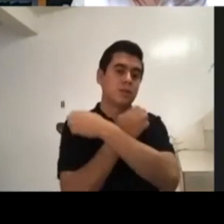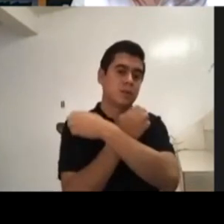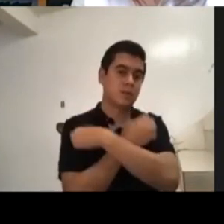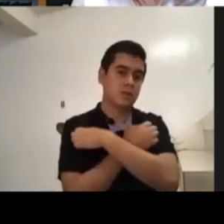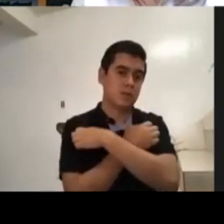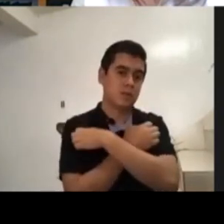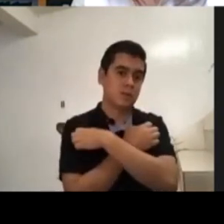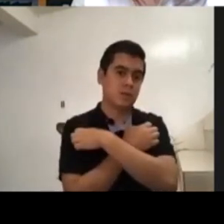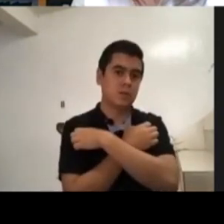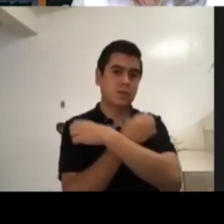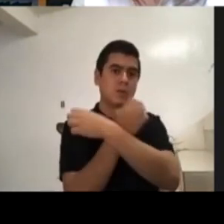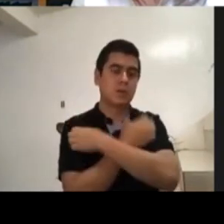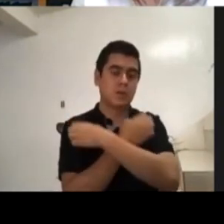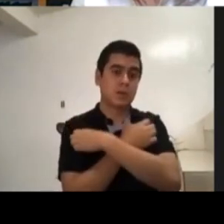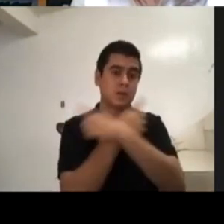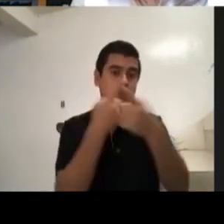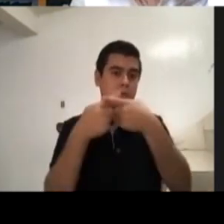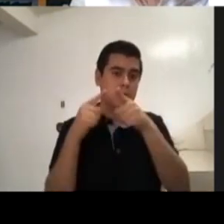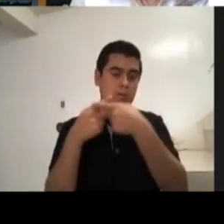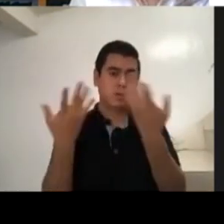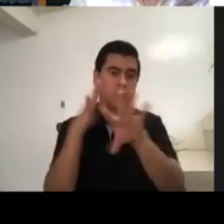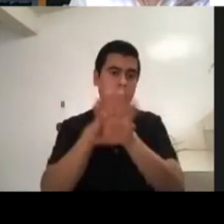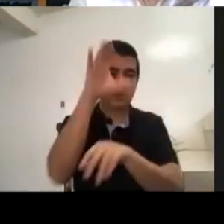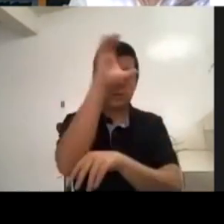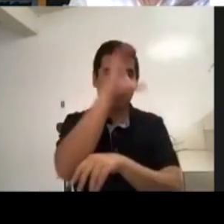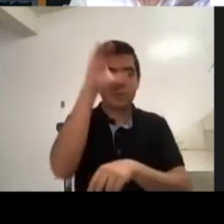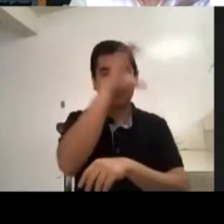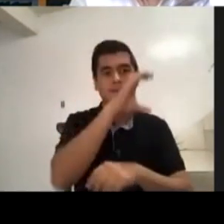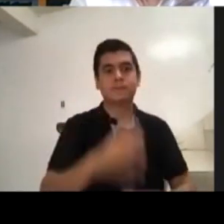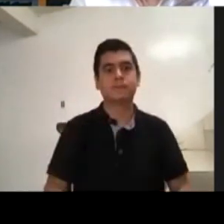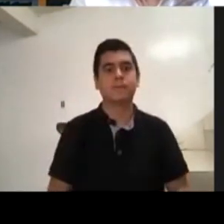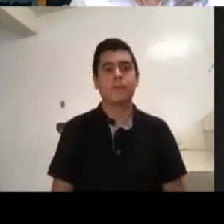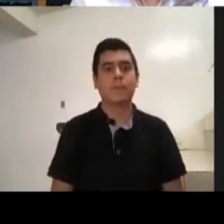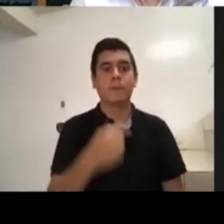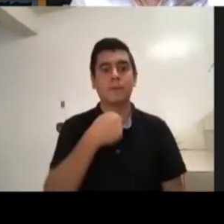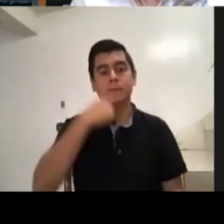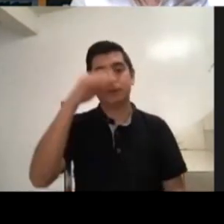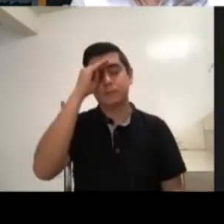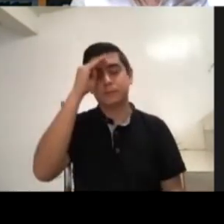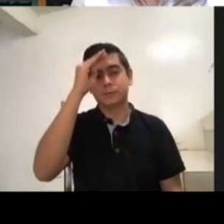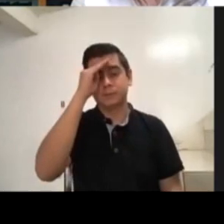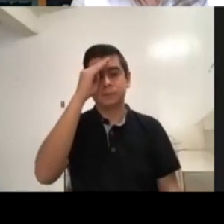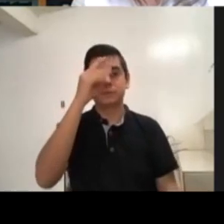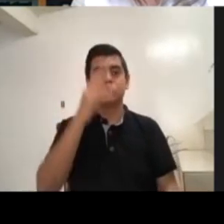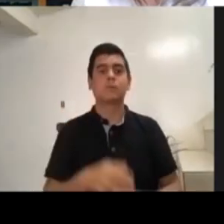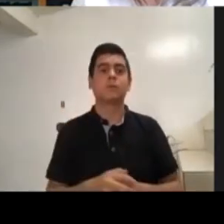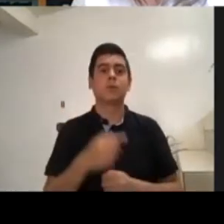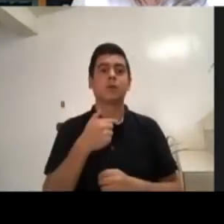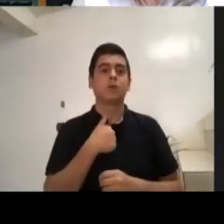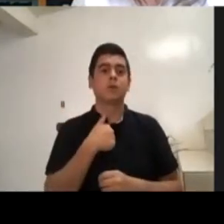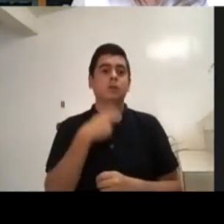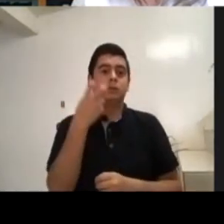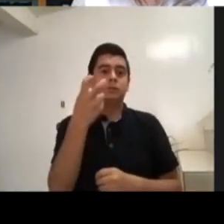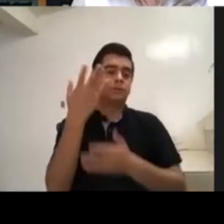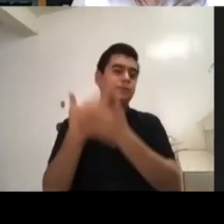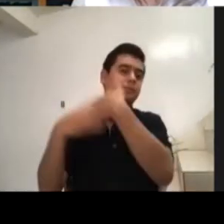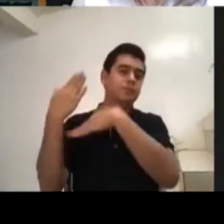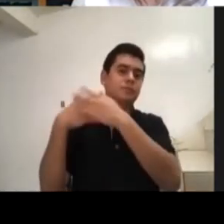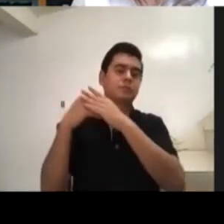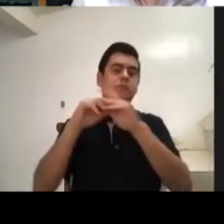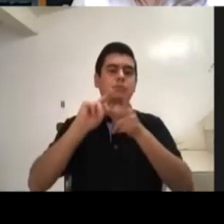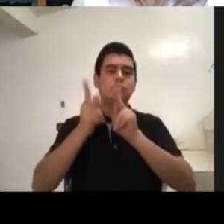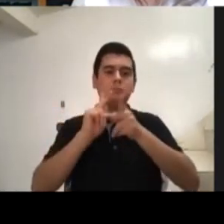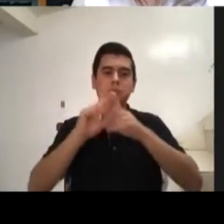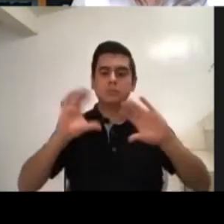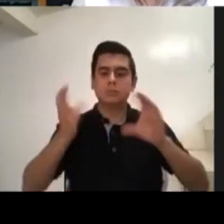diría que mucho de esto, en algún momento que hubo un diálogo particularmente fuerte cuando en un momento se pensó que